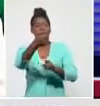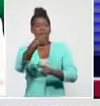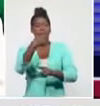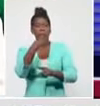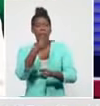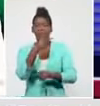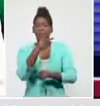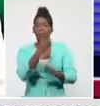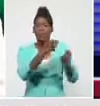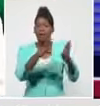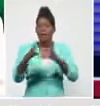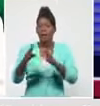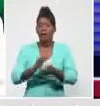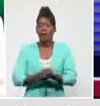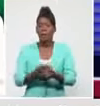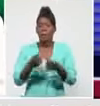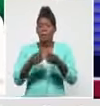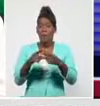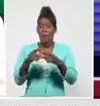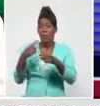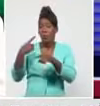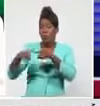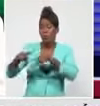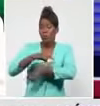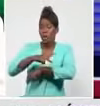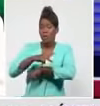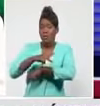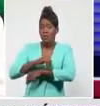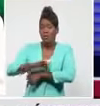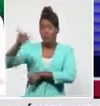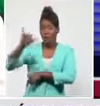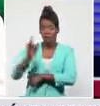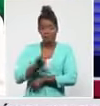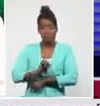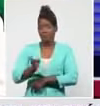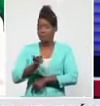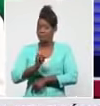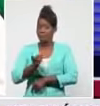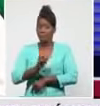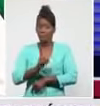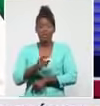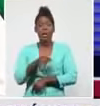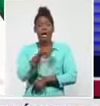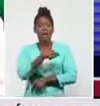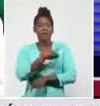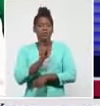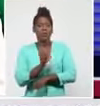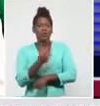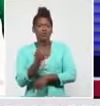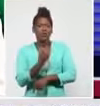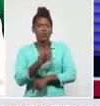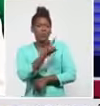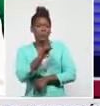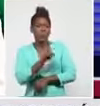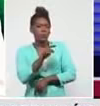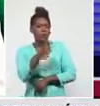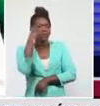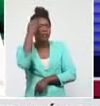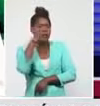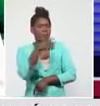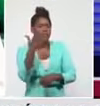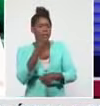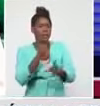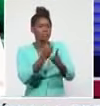Aquí no ha habido eso, y los contactos se tuvieron aislados durante mucho tiempo, hasta hace pocas semanas, que